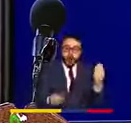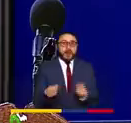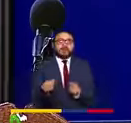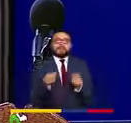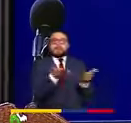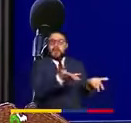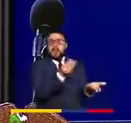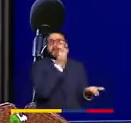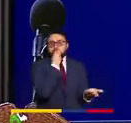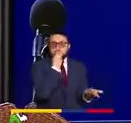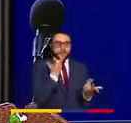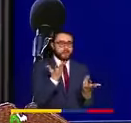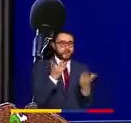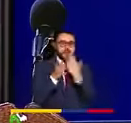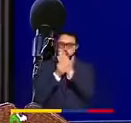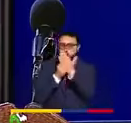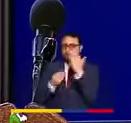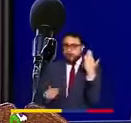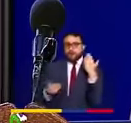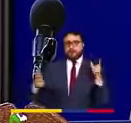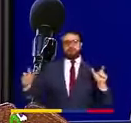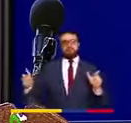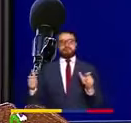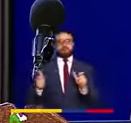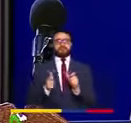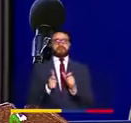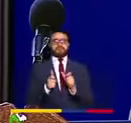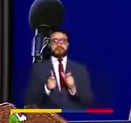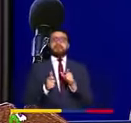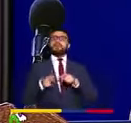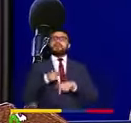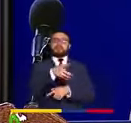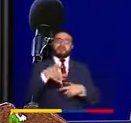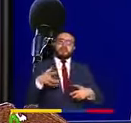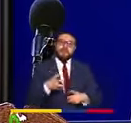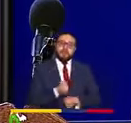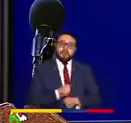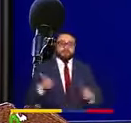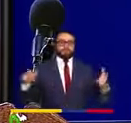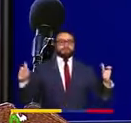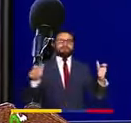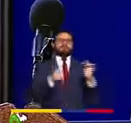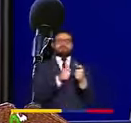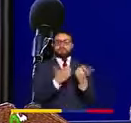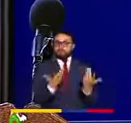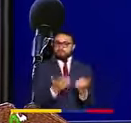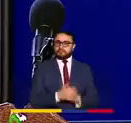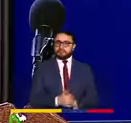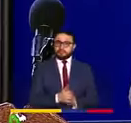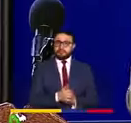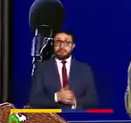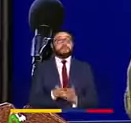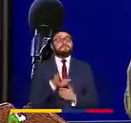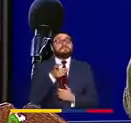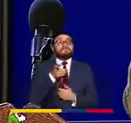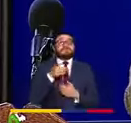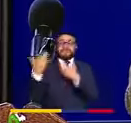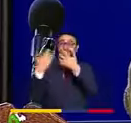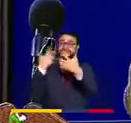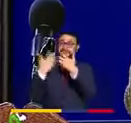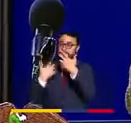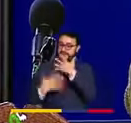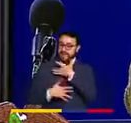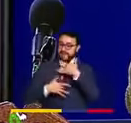hemos reducido la pobreza, significa que hemos reducido el hambre, significa que tenemos un sistema de